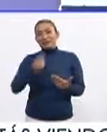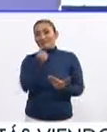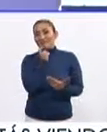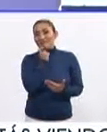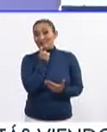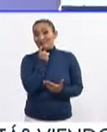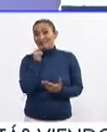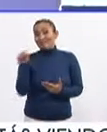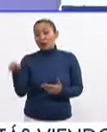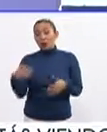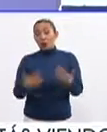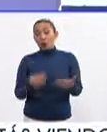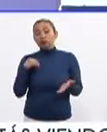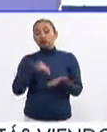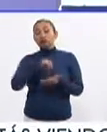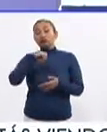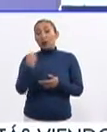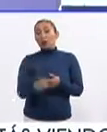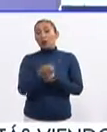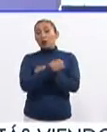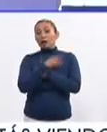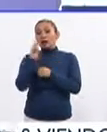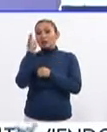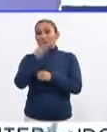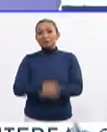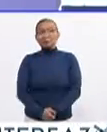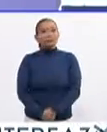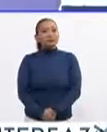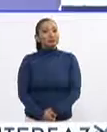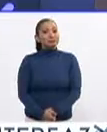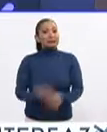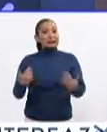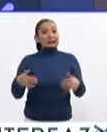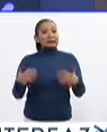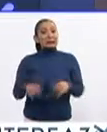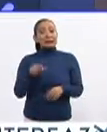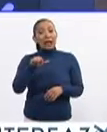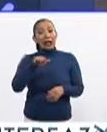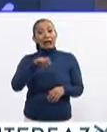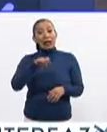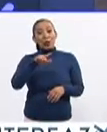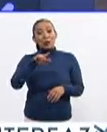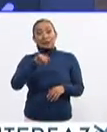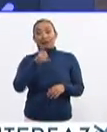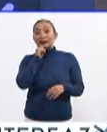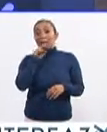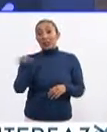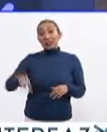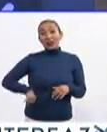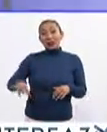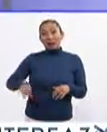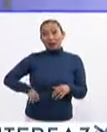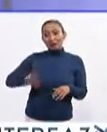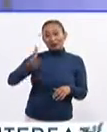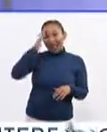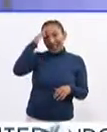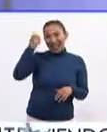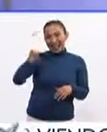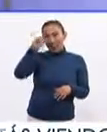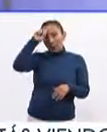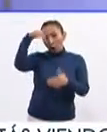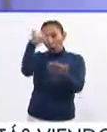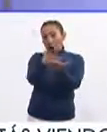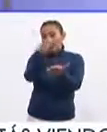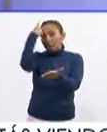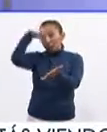Manuel López Obrador, la obligatoriedad de la educación superior. Claro. Así es, Ana Luisa. Y también, es interesante recordar que esta